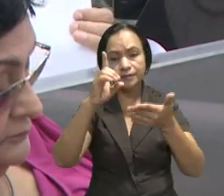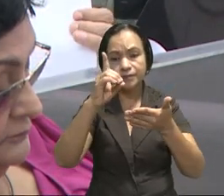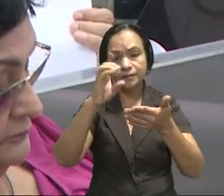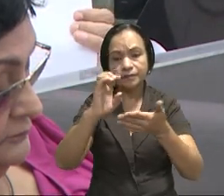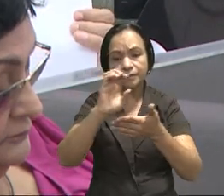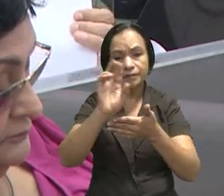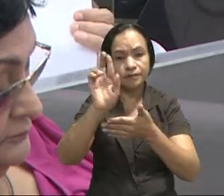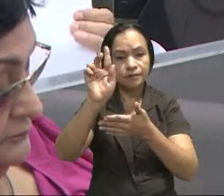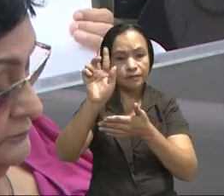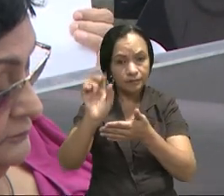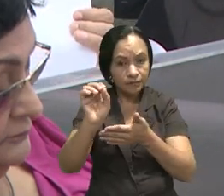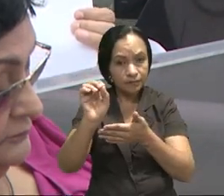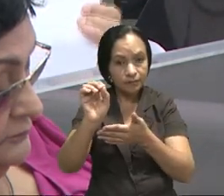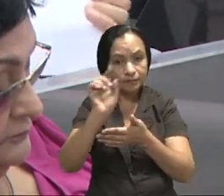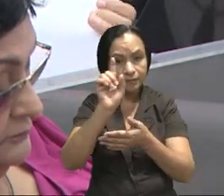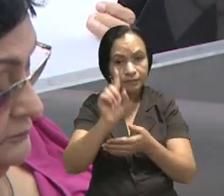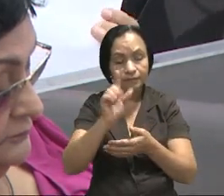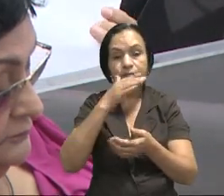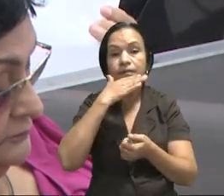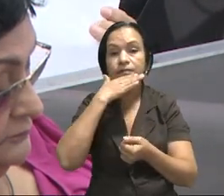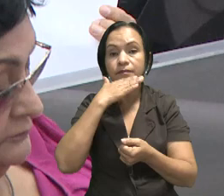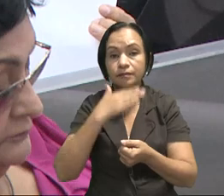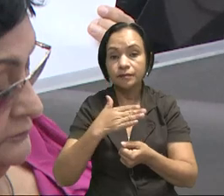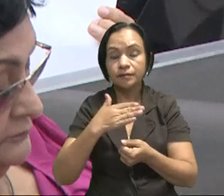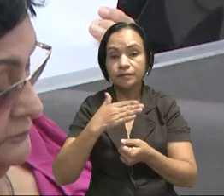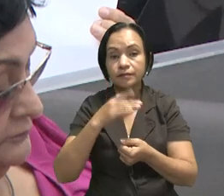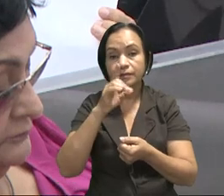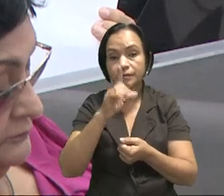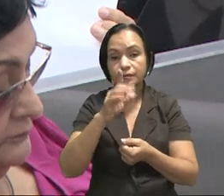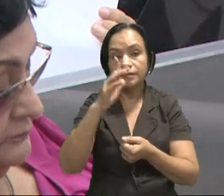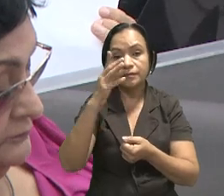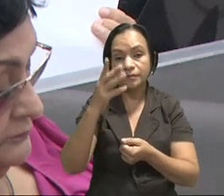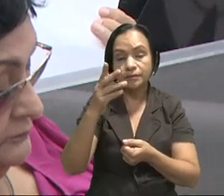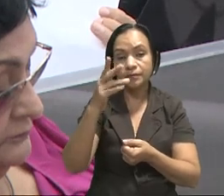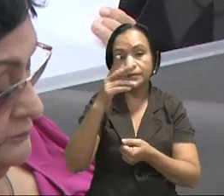decreto del 1 de diciembre de